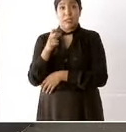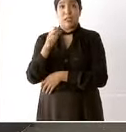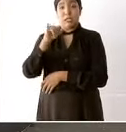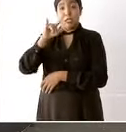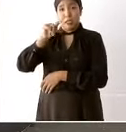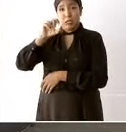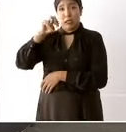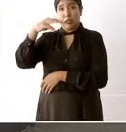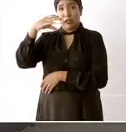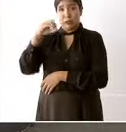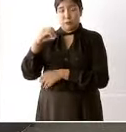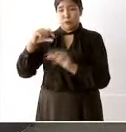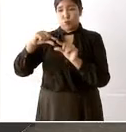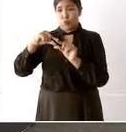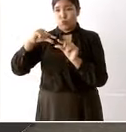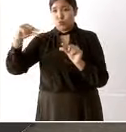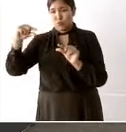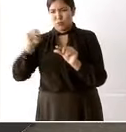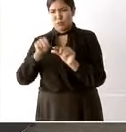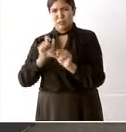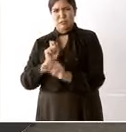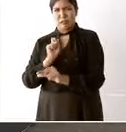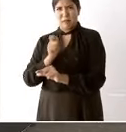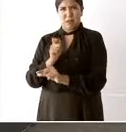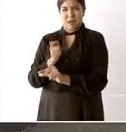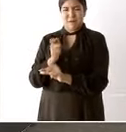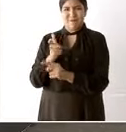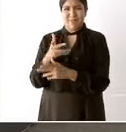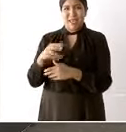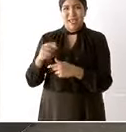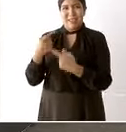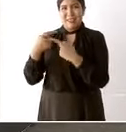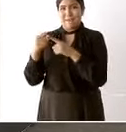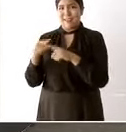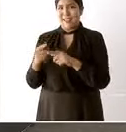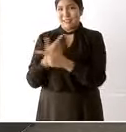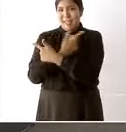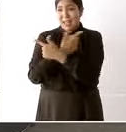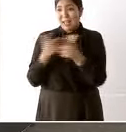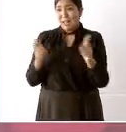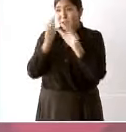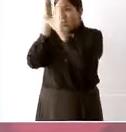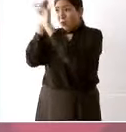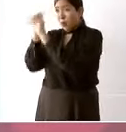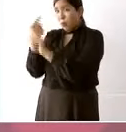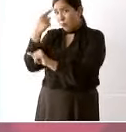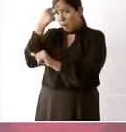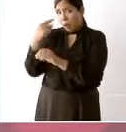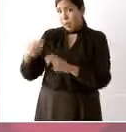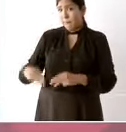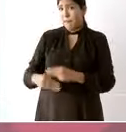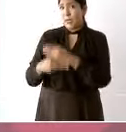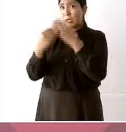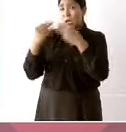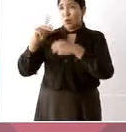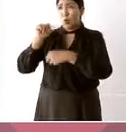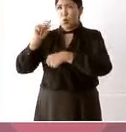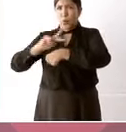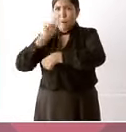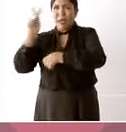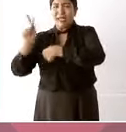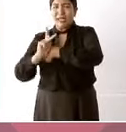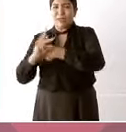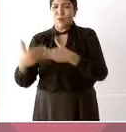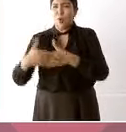los beneficios de los 14 tratados de libre comercio que México tiene con más de 50 países, en especial del tratado